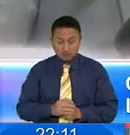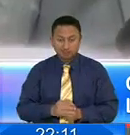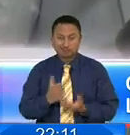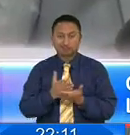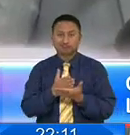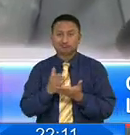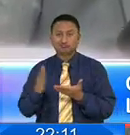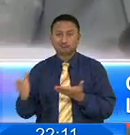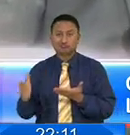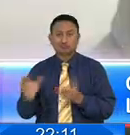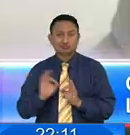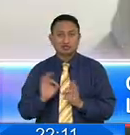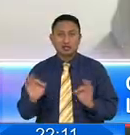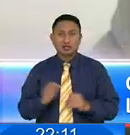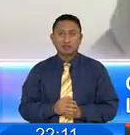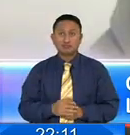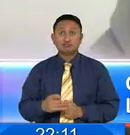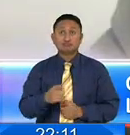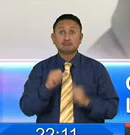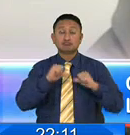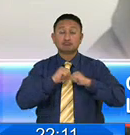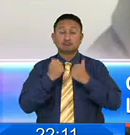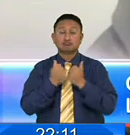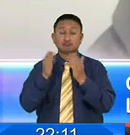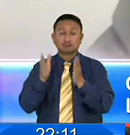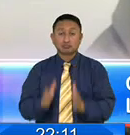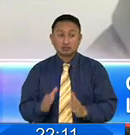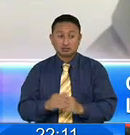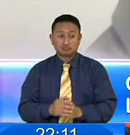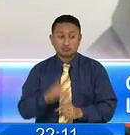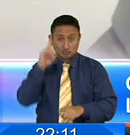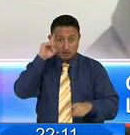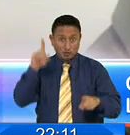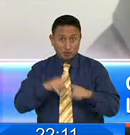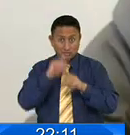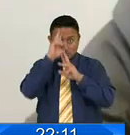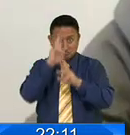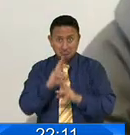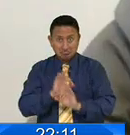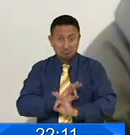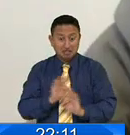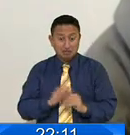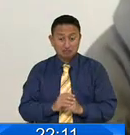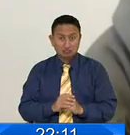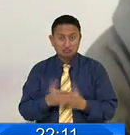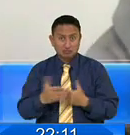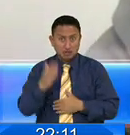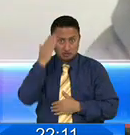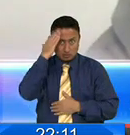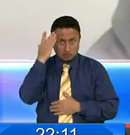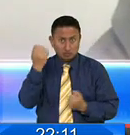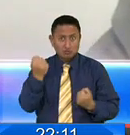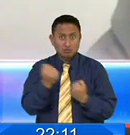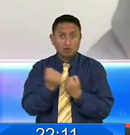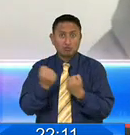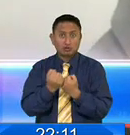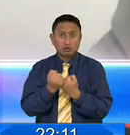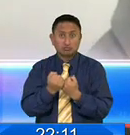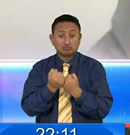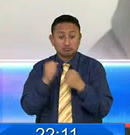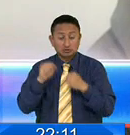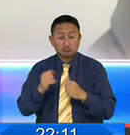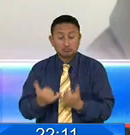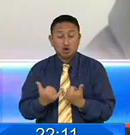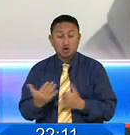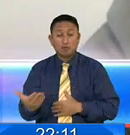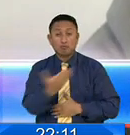dichas designaciones. Este asambleísta asegura que no se respetaron los acuerdos. Y contábamos con el apoyo de precisamente quien ahora